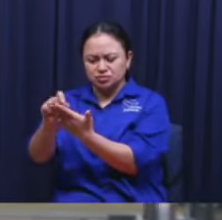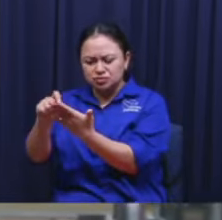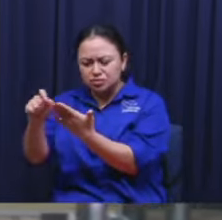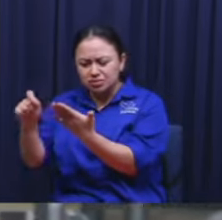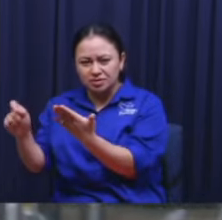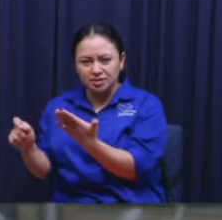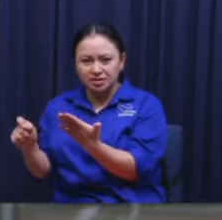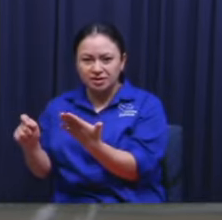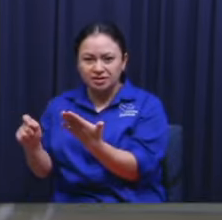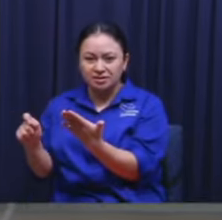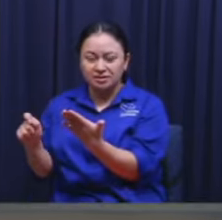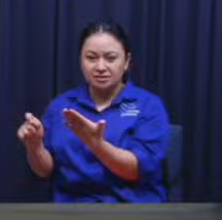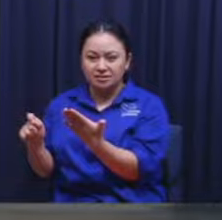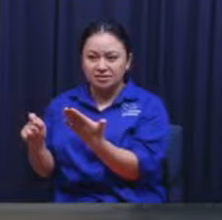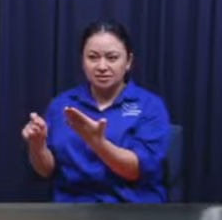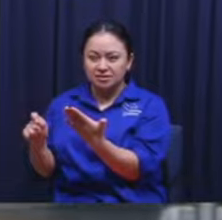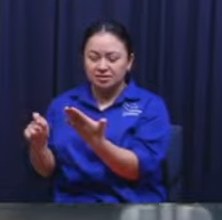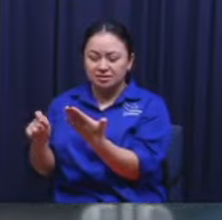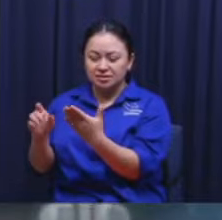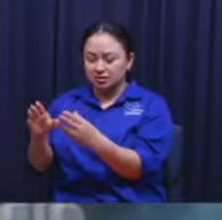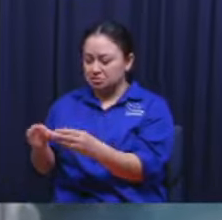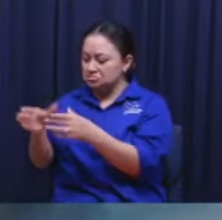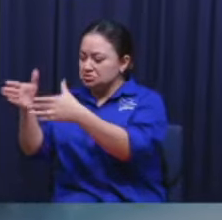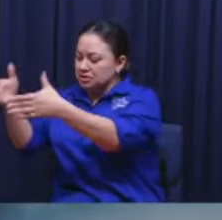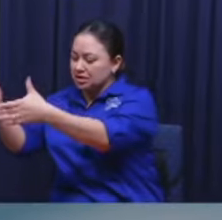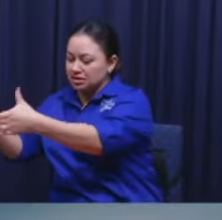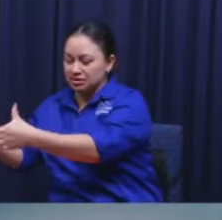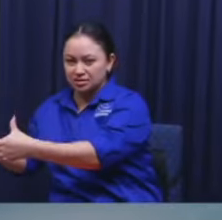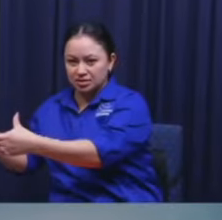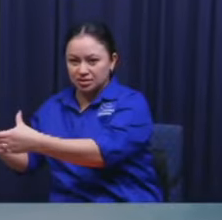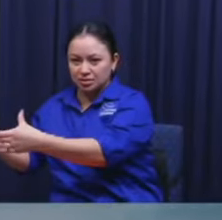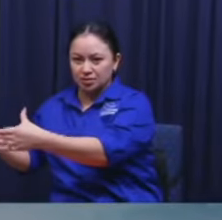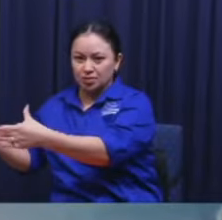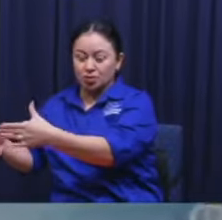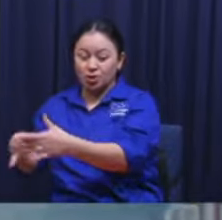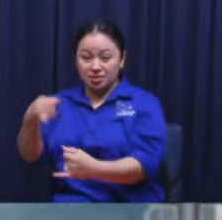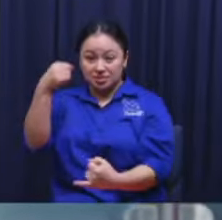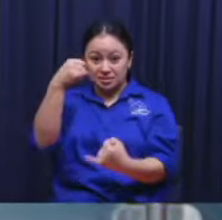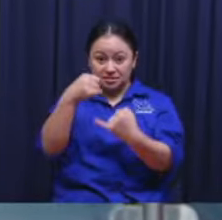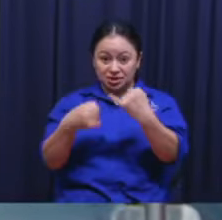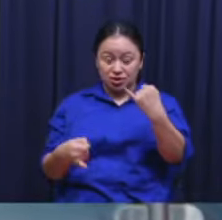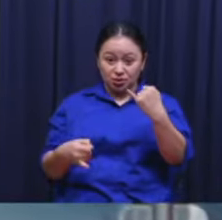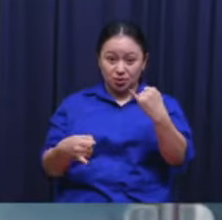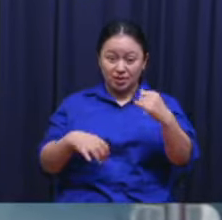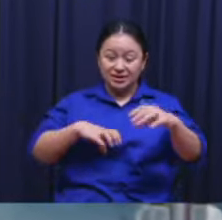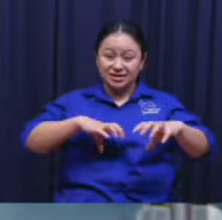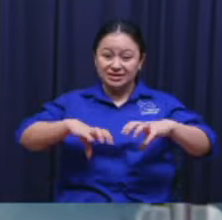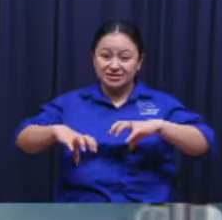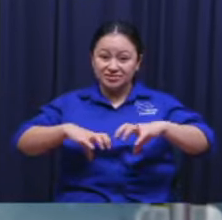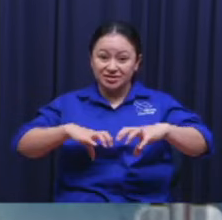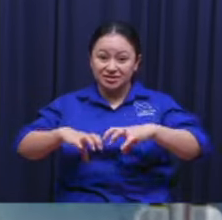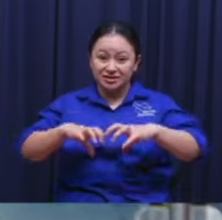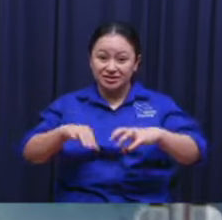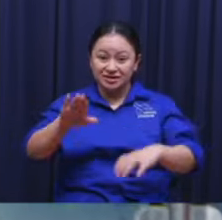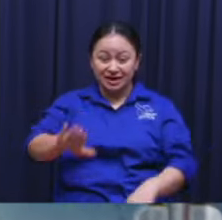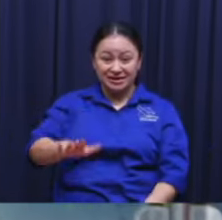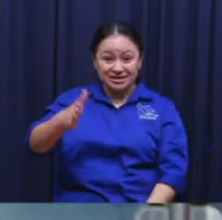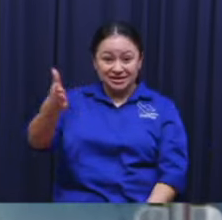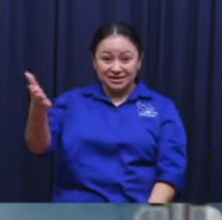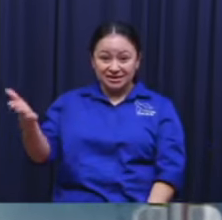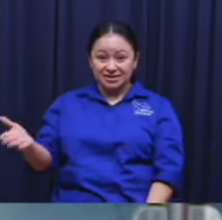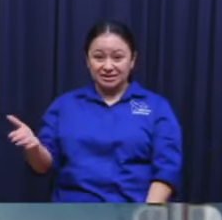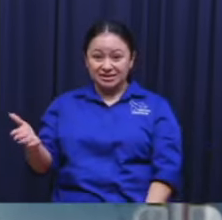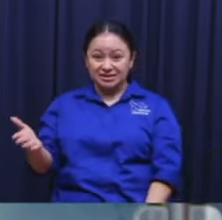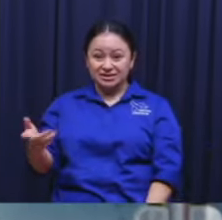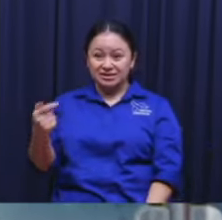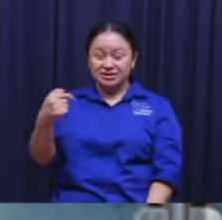un crucigrama, ¿verdad? Y lo dejé ahí. Cuando se terminó la actividad acá, ayer sábado, yo se los enseñé